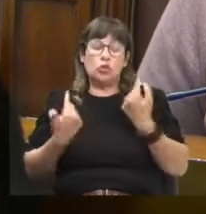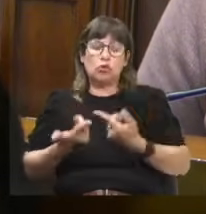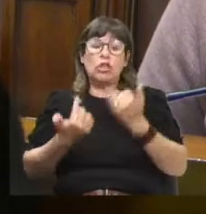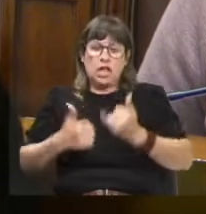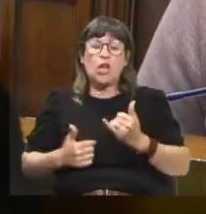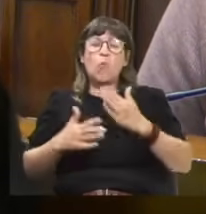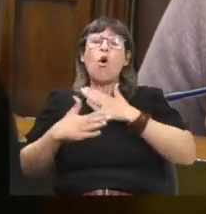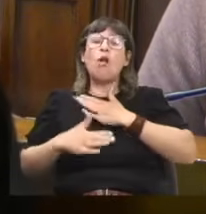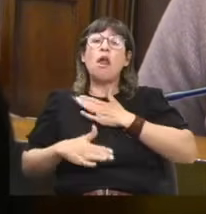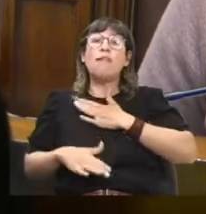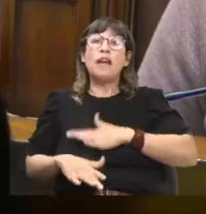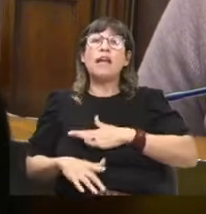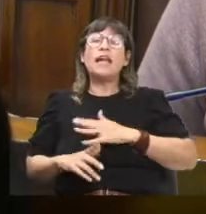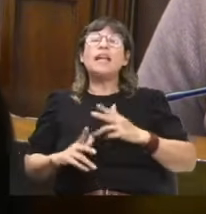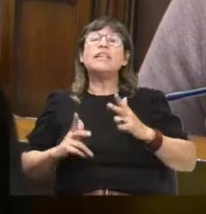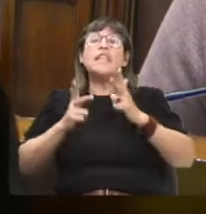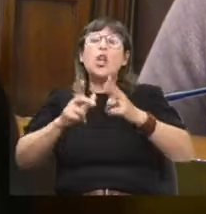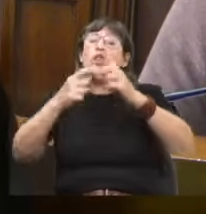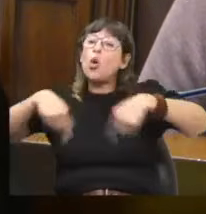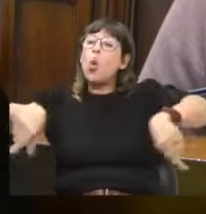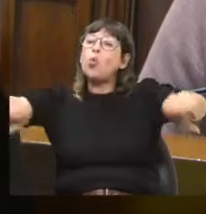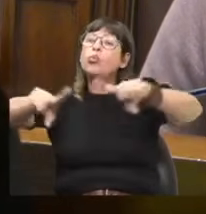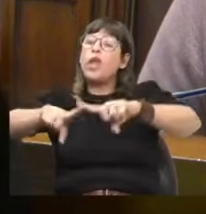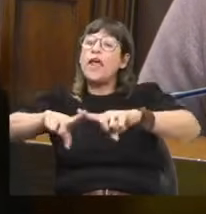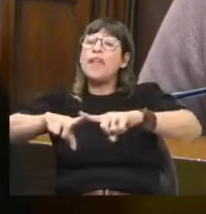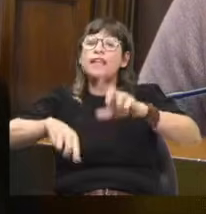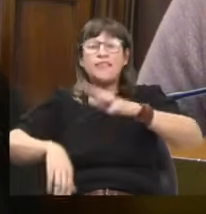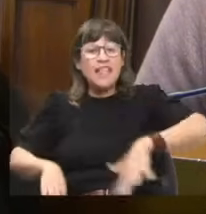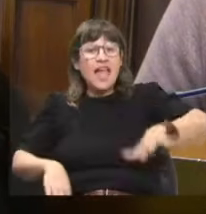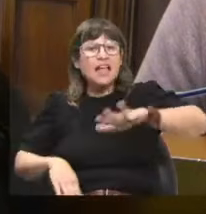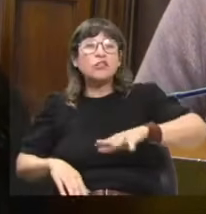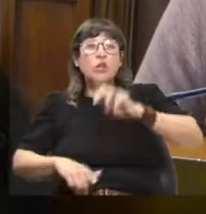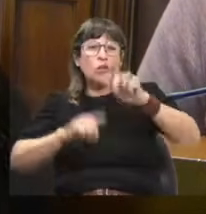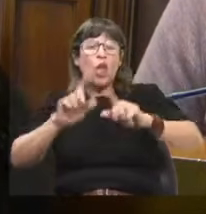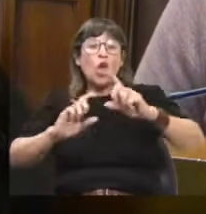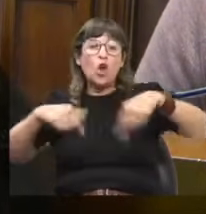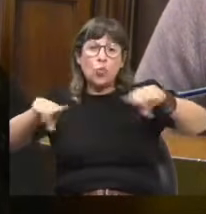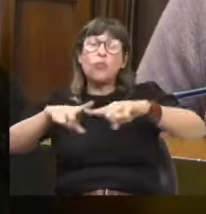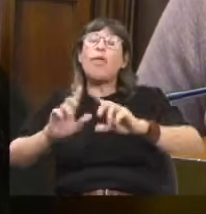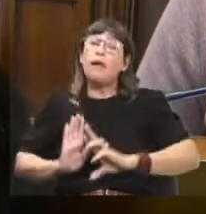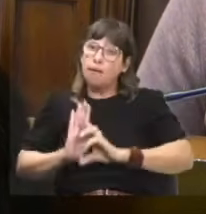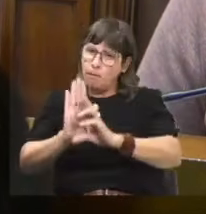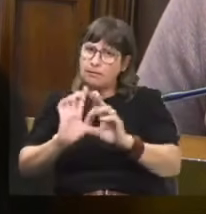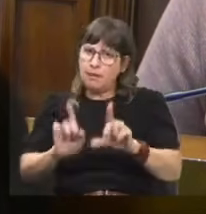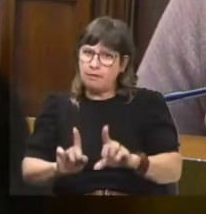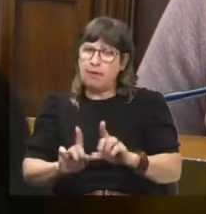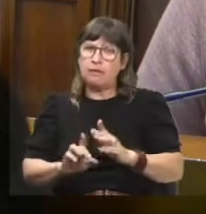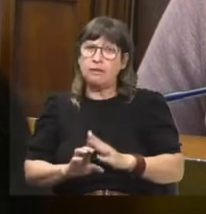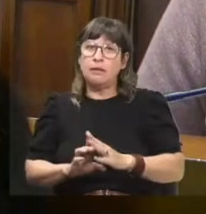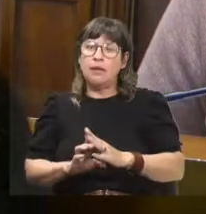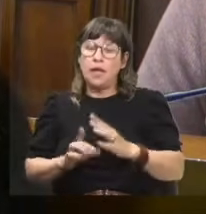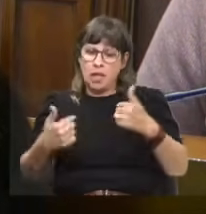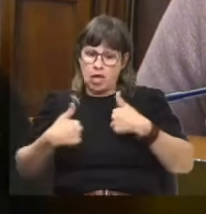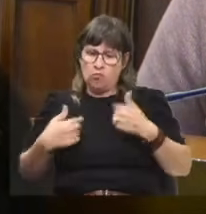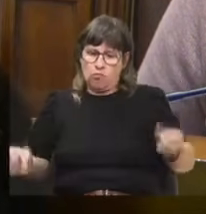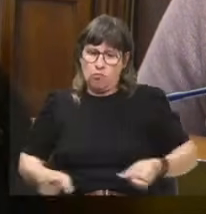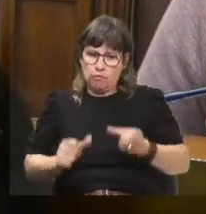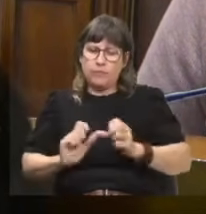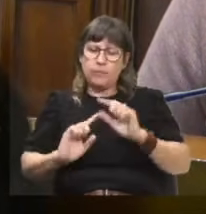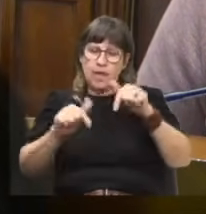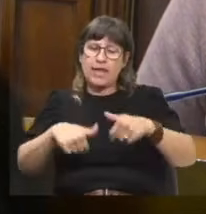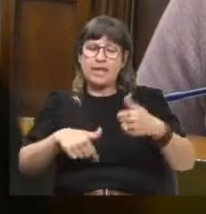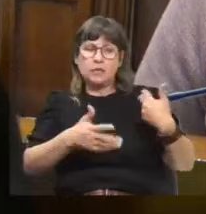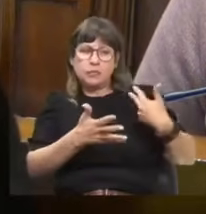y eso se lo digo a ustedes y a la ciudadanía que ustedes representan, de haber actuado en este